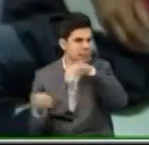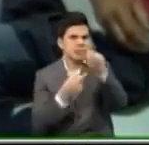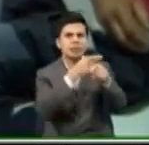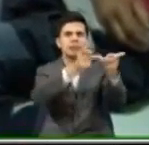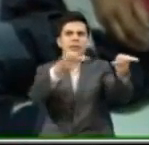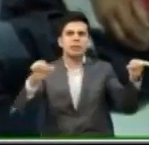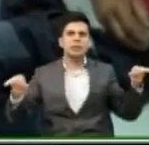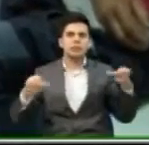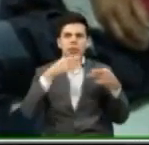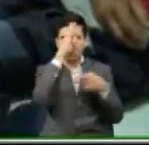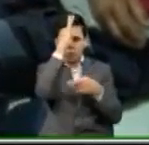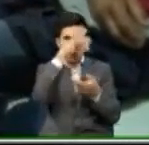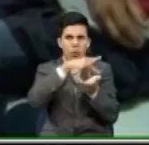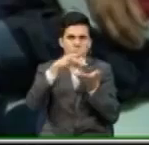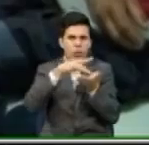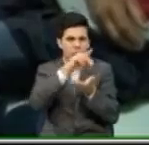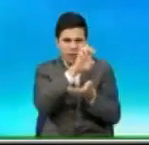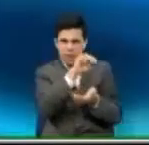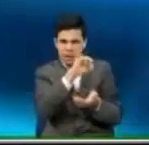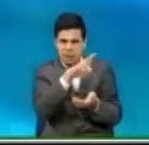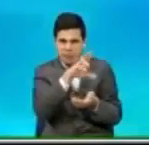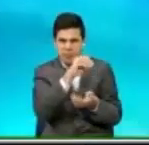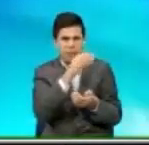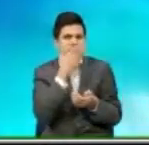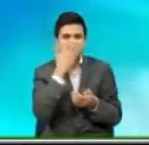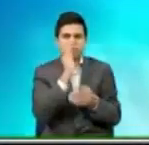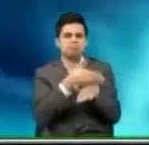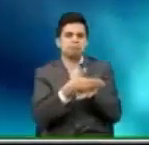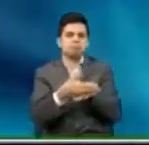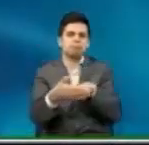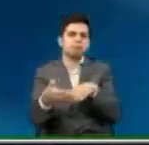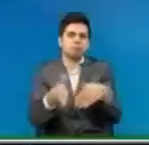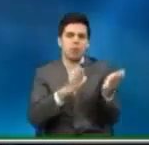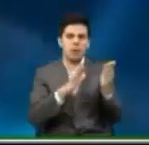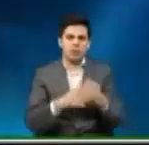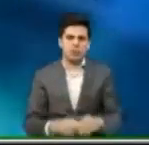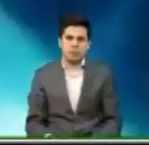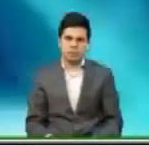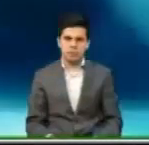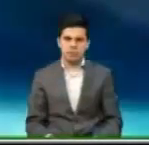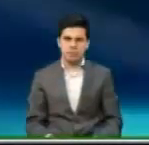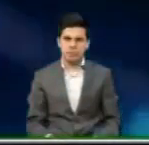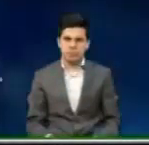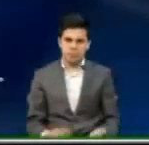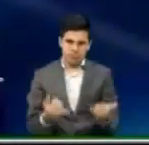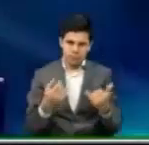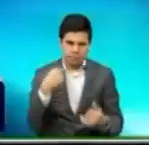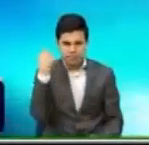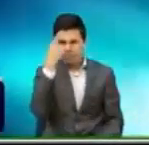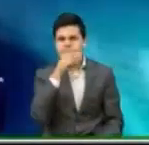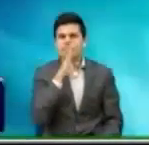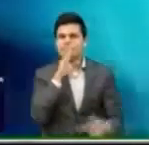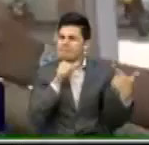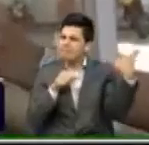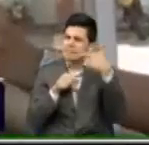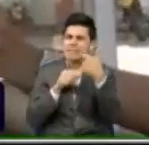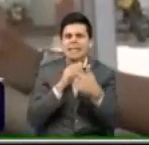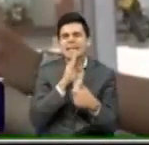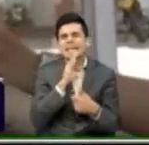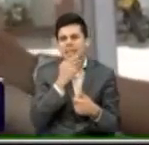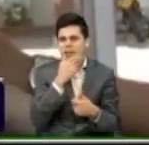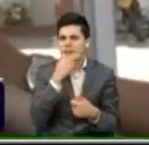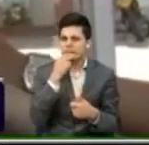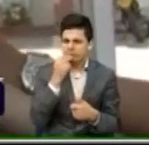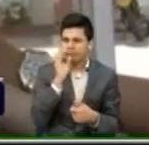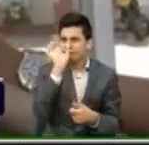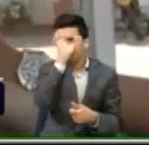urgencias del Hospital Regional Emiro Quintero Cañizares, donde posteriormente falleció. Tenemos ya la identificación del autor material. Hay